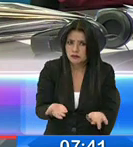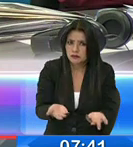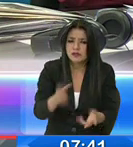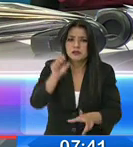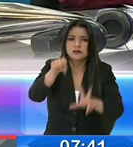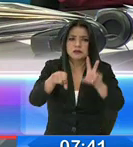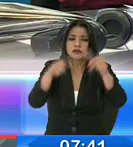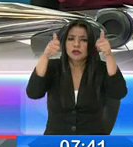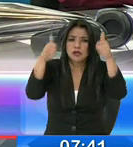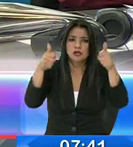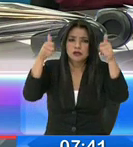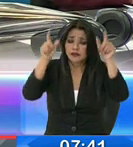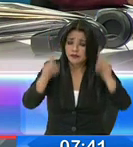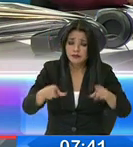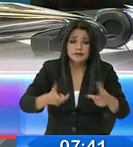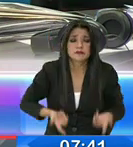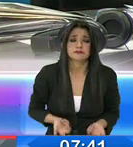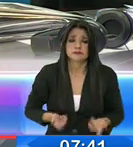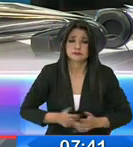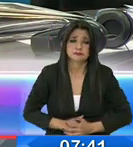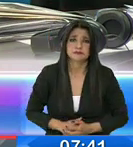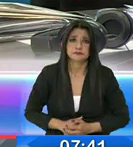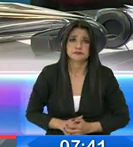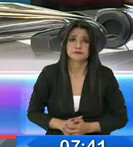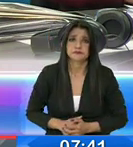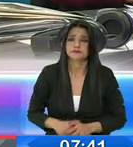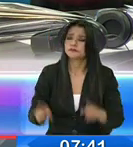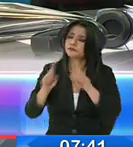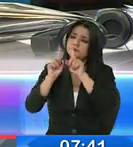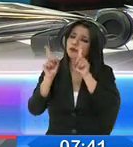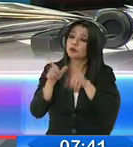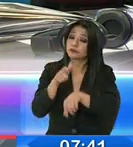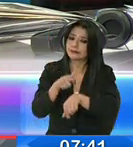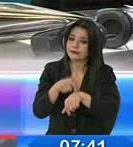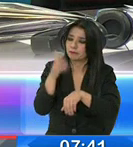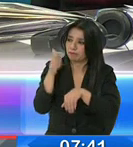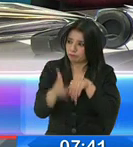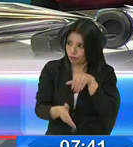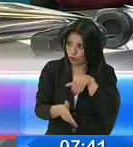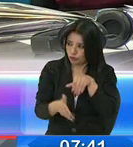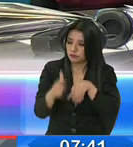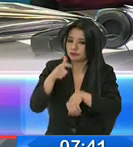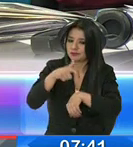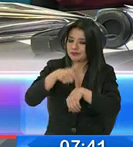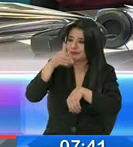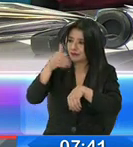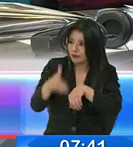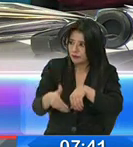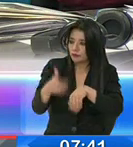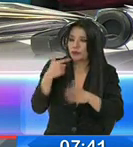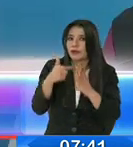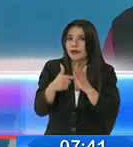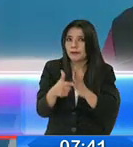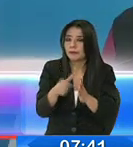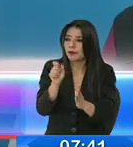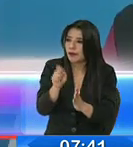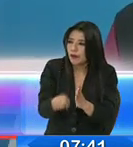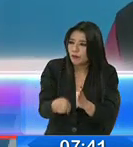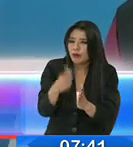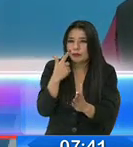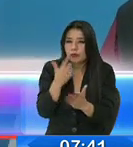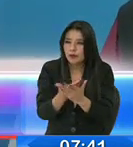o no sean candidatos dentro de estos tiempos usted ha dicho si es que no inciden tan los abogados